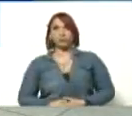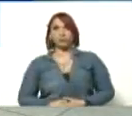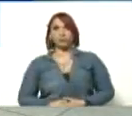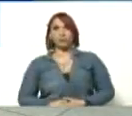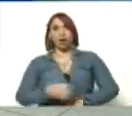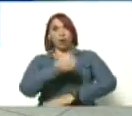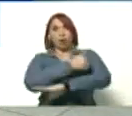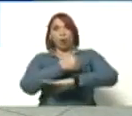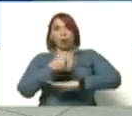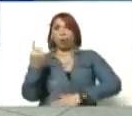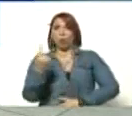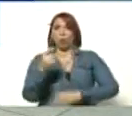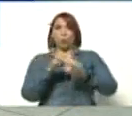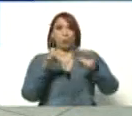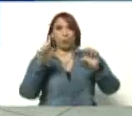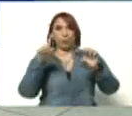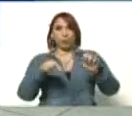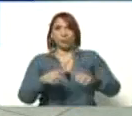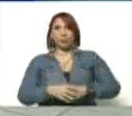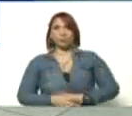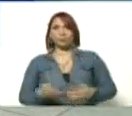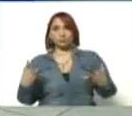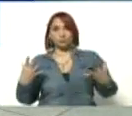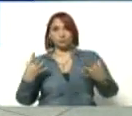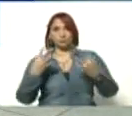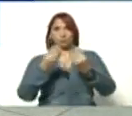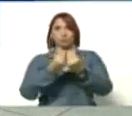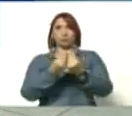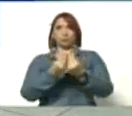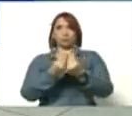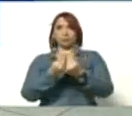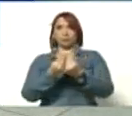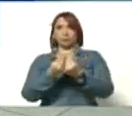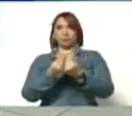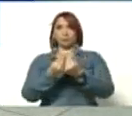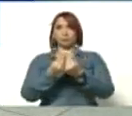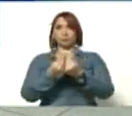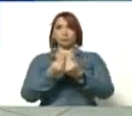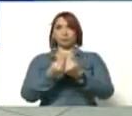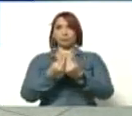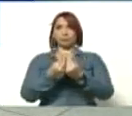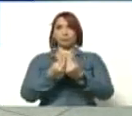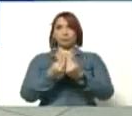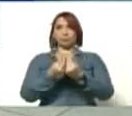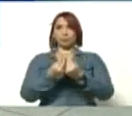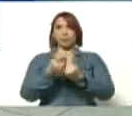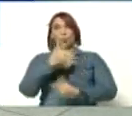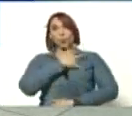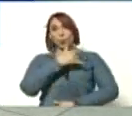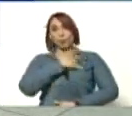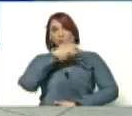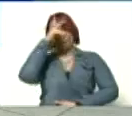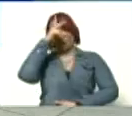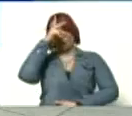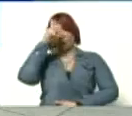educación. Nos acompañan también 10 autoridades de las universidades de Falcón,